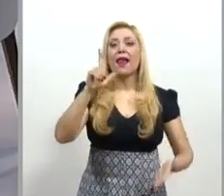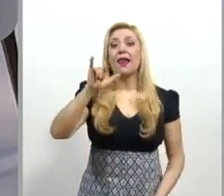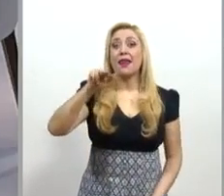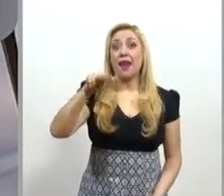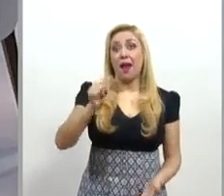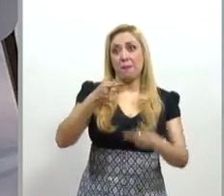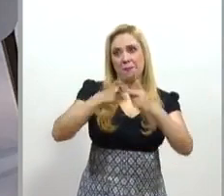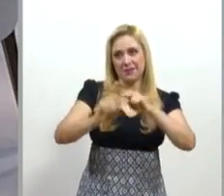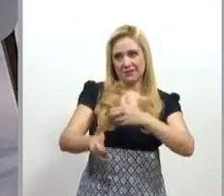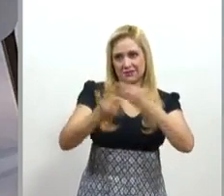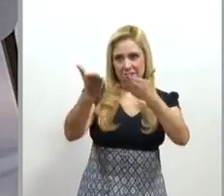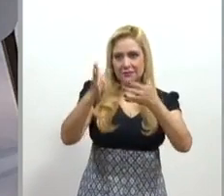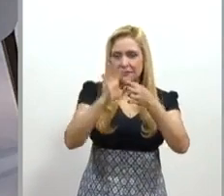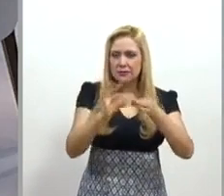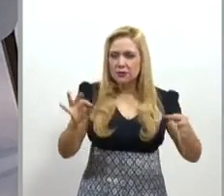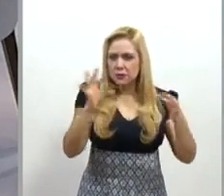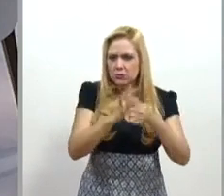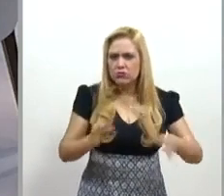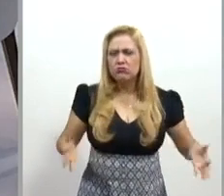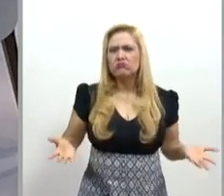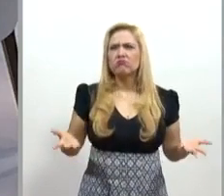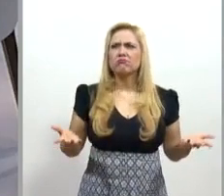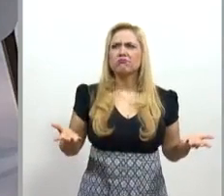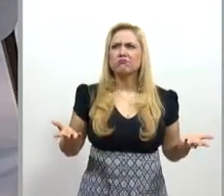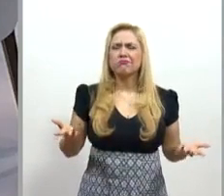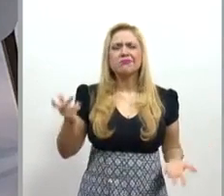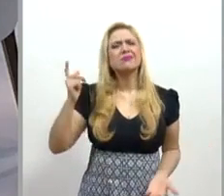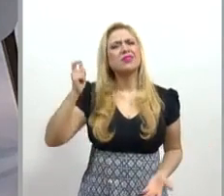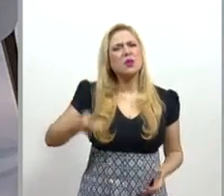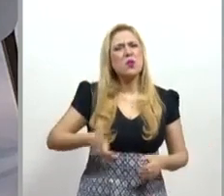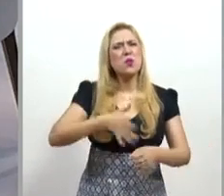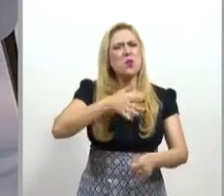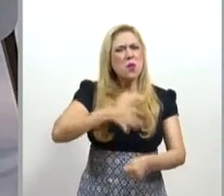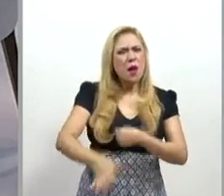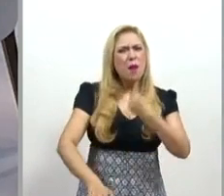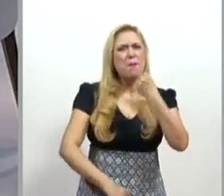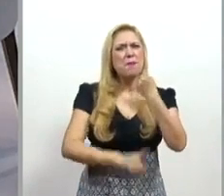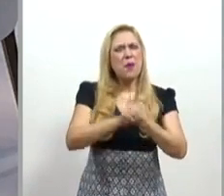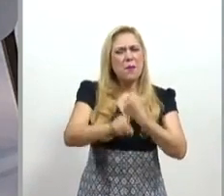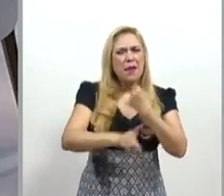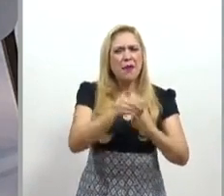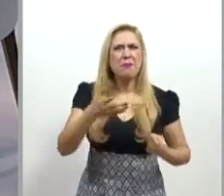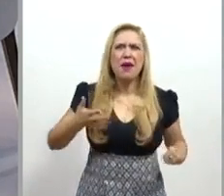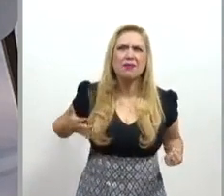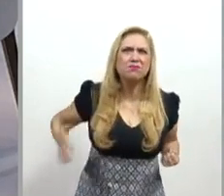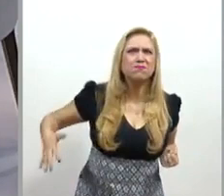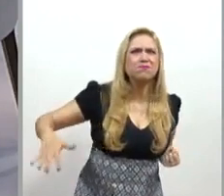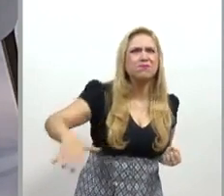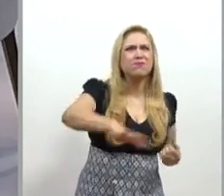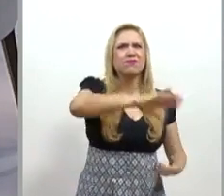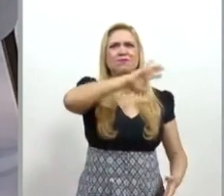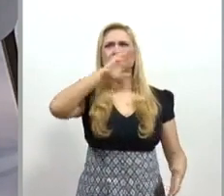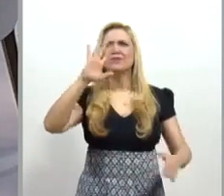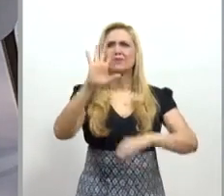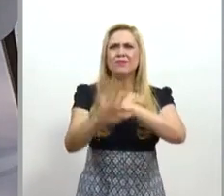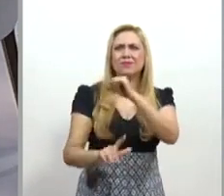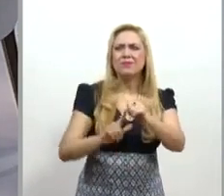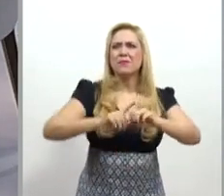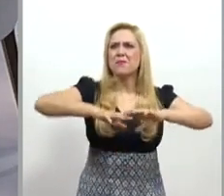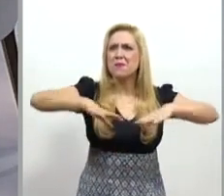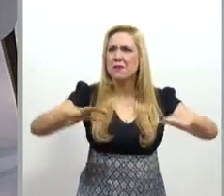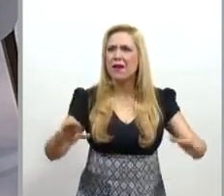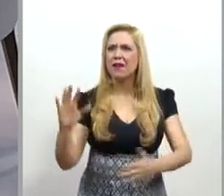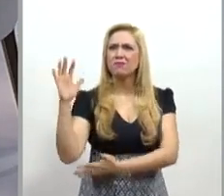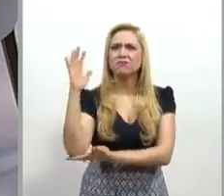la conversación contigo y nos contaras, pues, cuál es la problemática medioambiental que estamos padeciendo ahora, no solo en